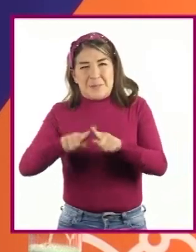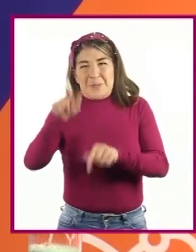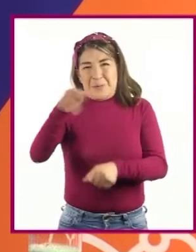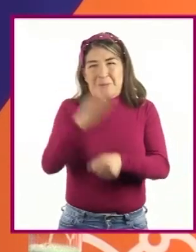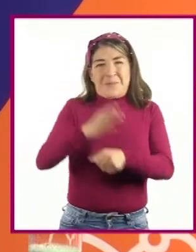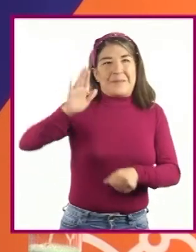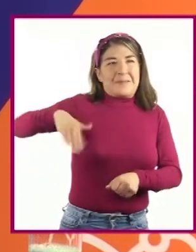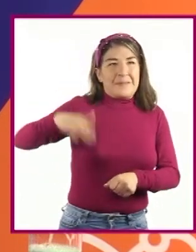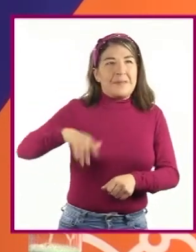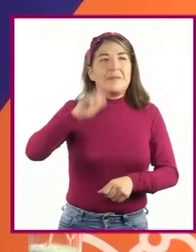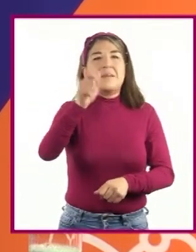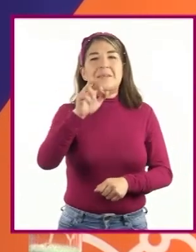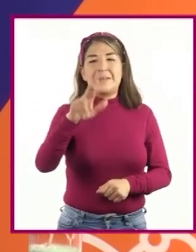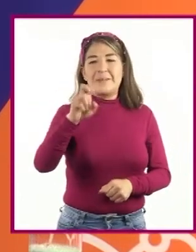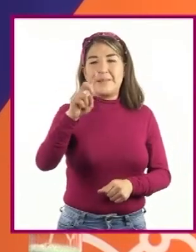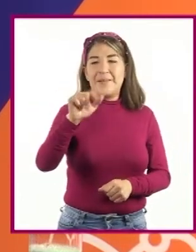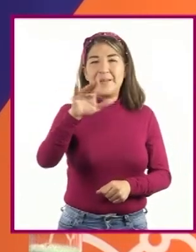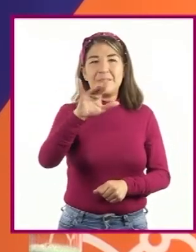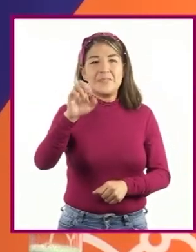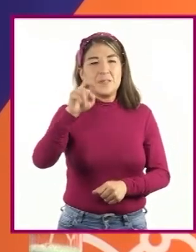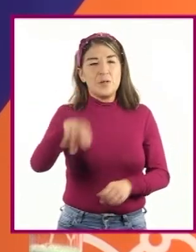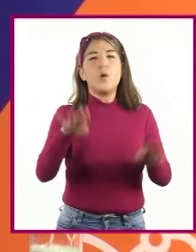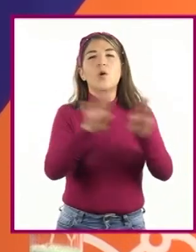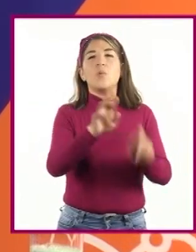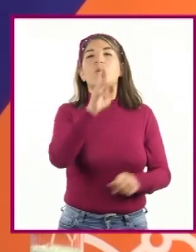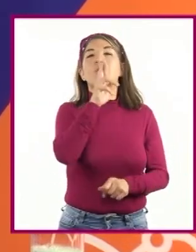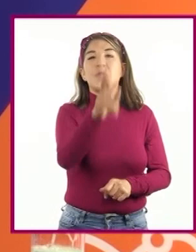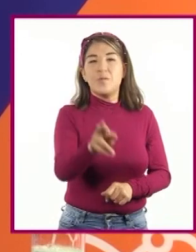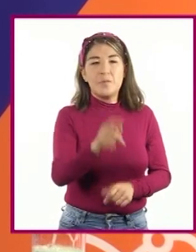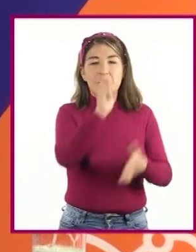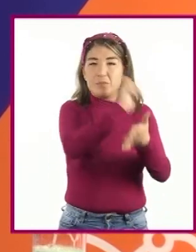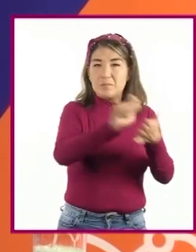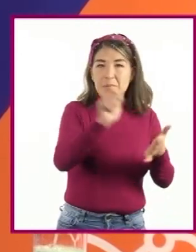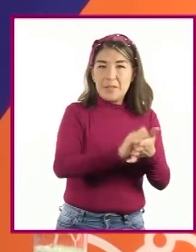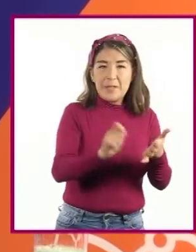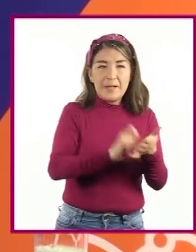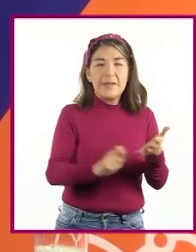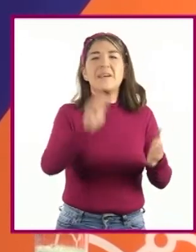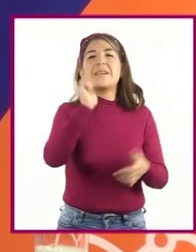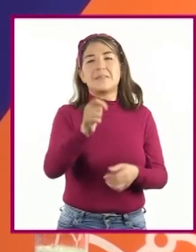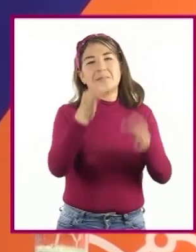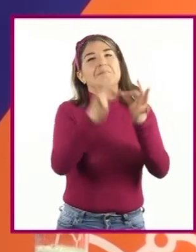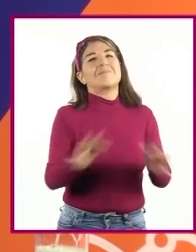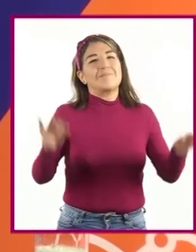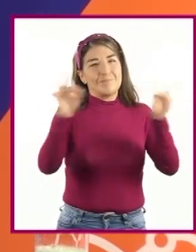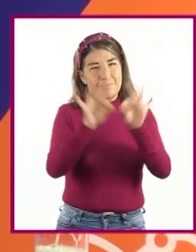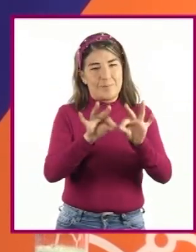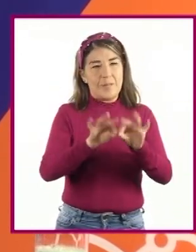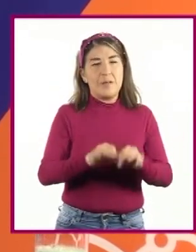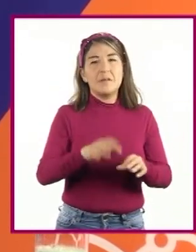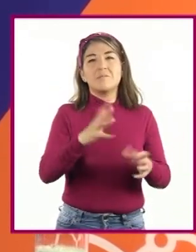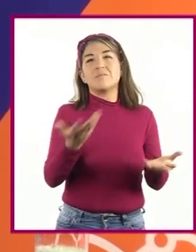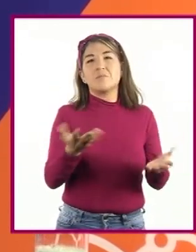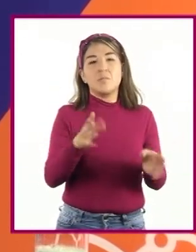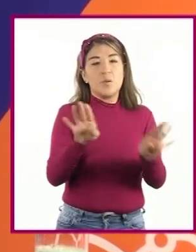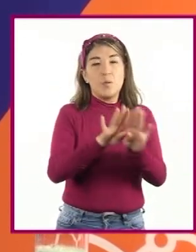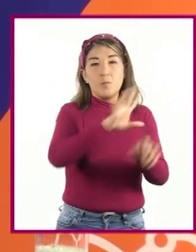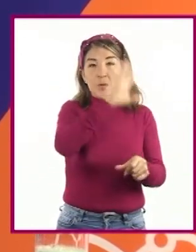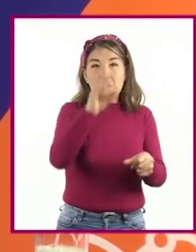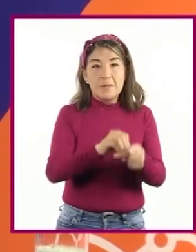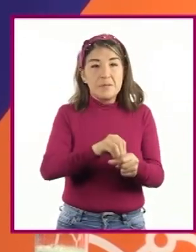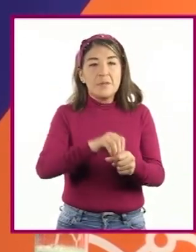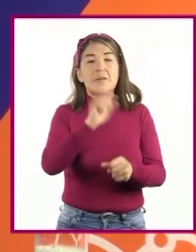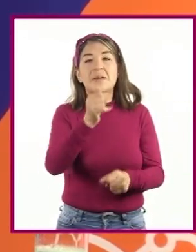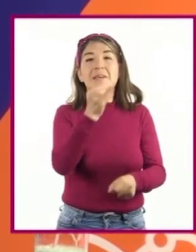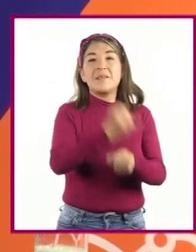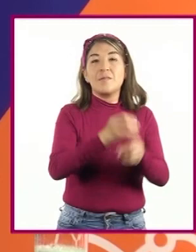mencionadas, la redacción de informes es una de las más importantes. En general, la